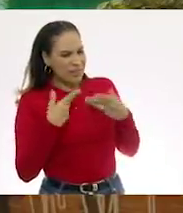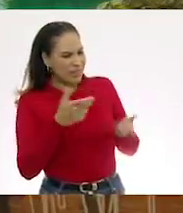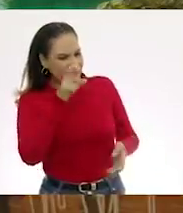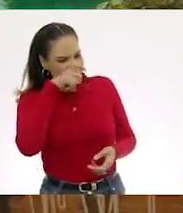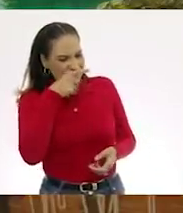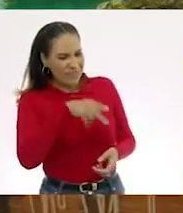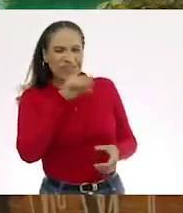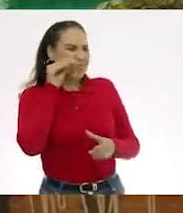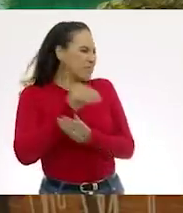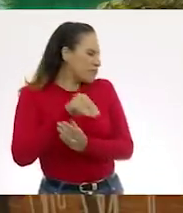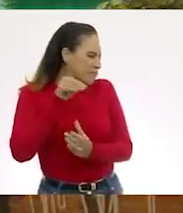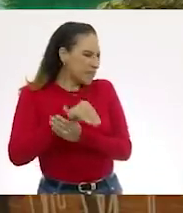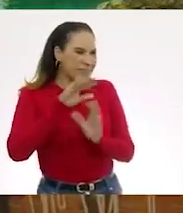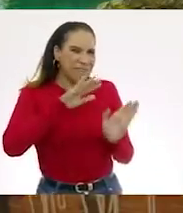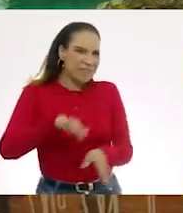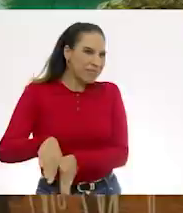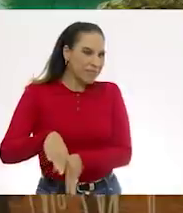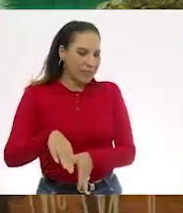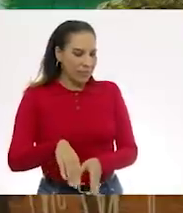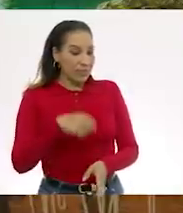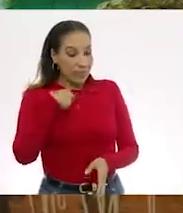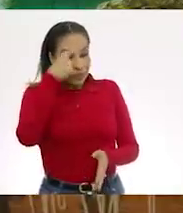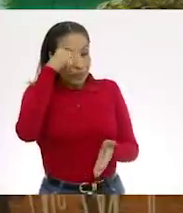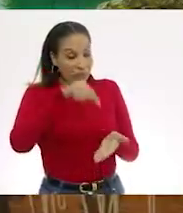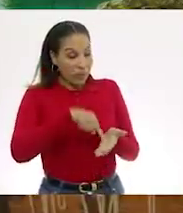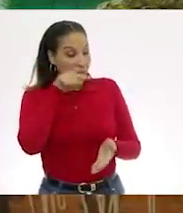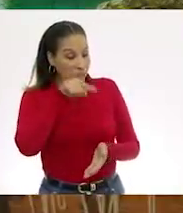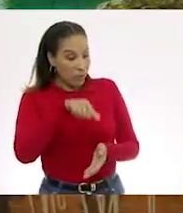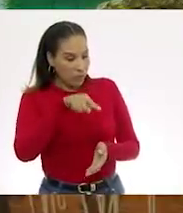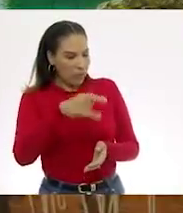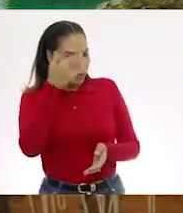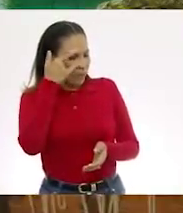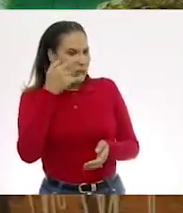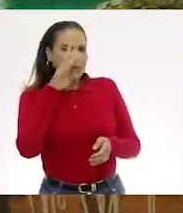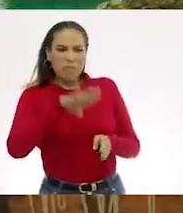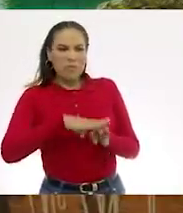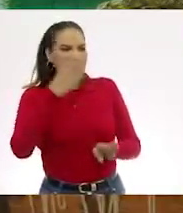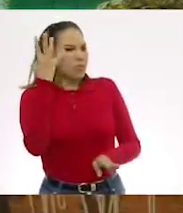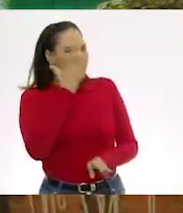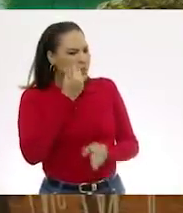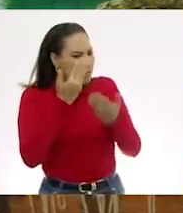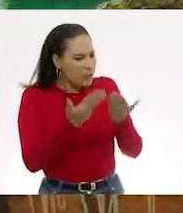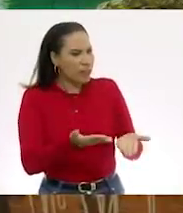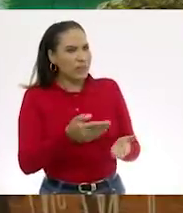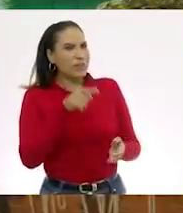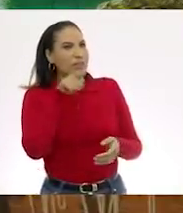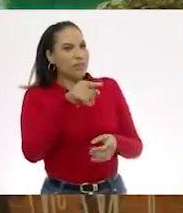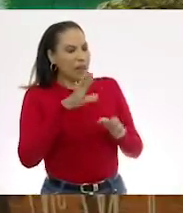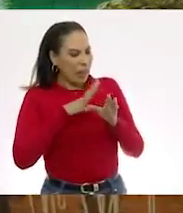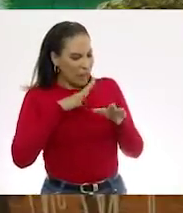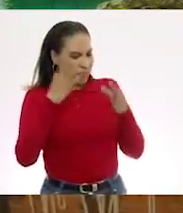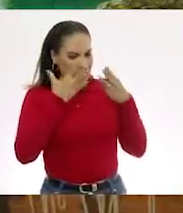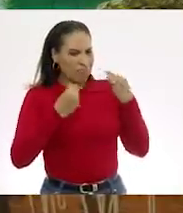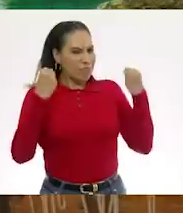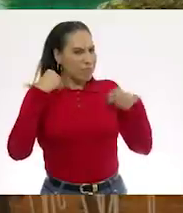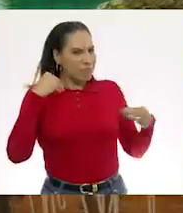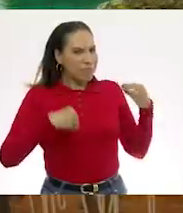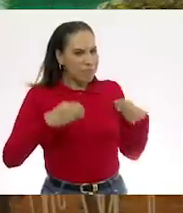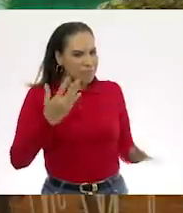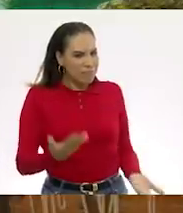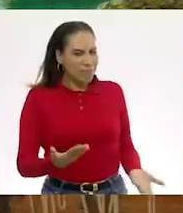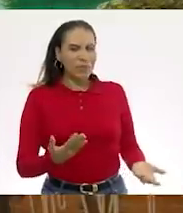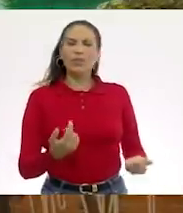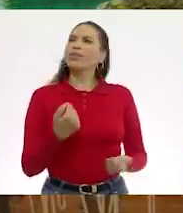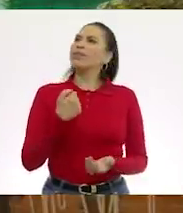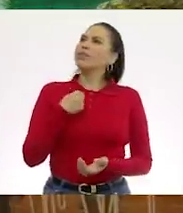¡No le hagas caso! Yo creo que tu parche es muy lindo y combina con el mío.